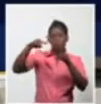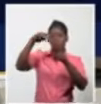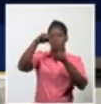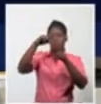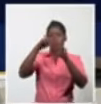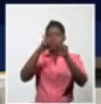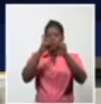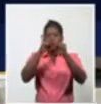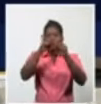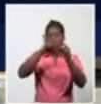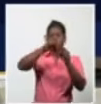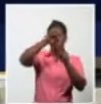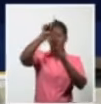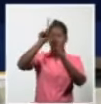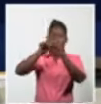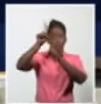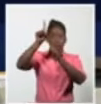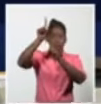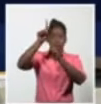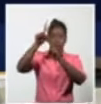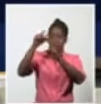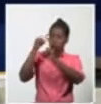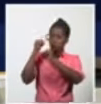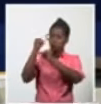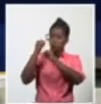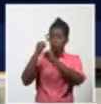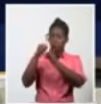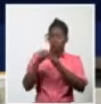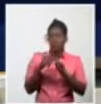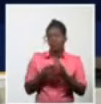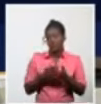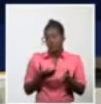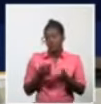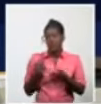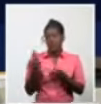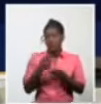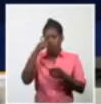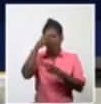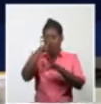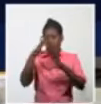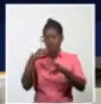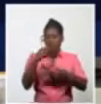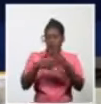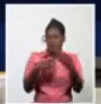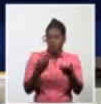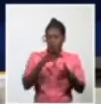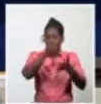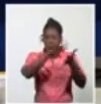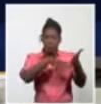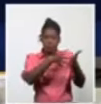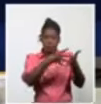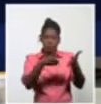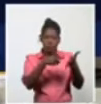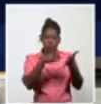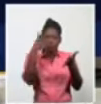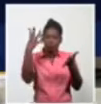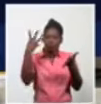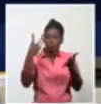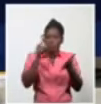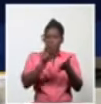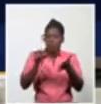realmente. Ahora, usted va llevando una gráfica, digamos, del número de casos confirmados por